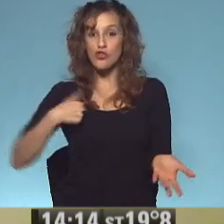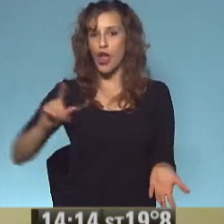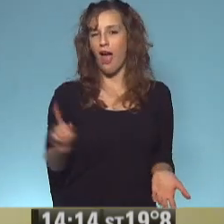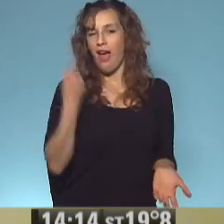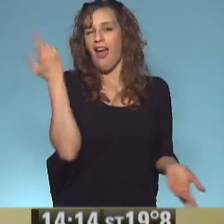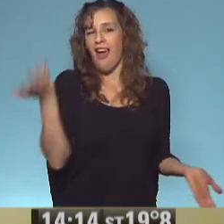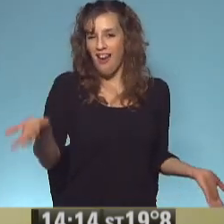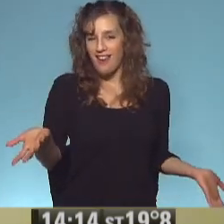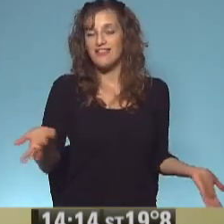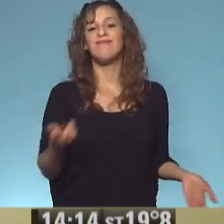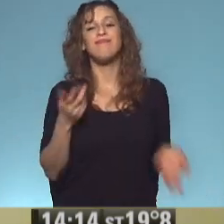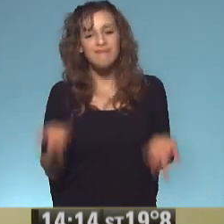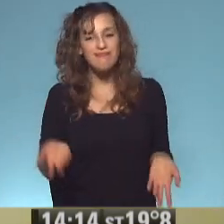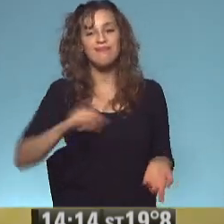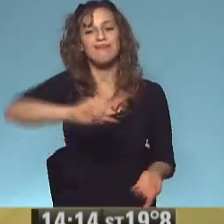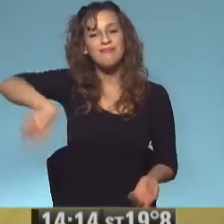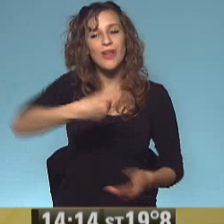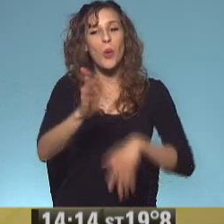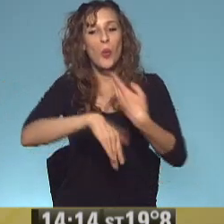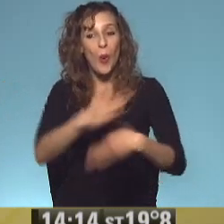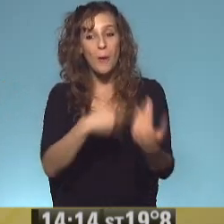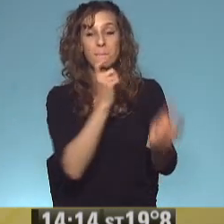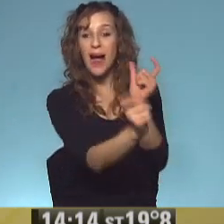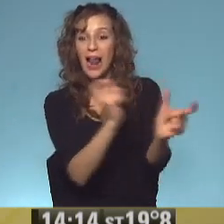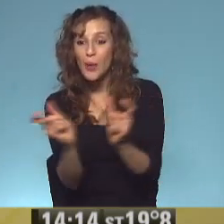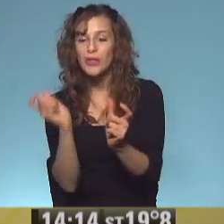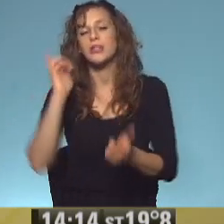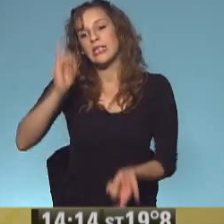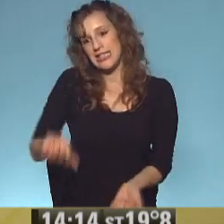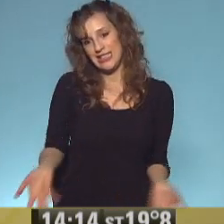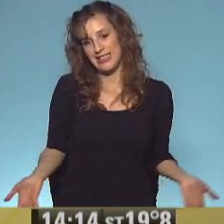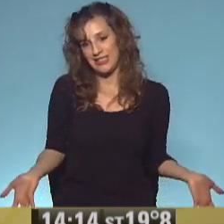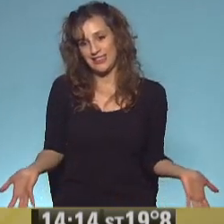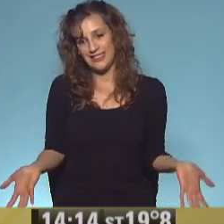entendí. Están jugando con las palabras. ¡Sí!